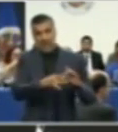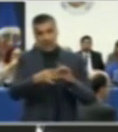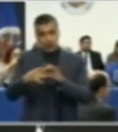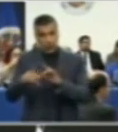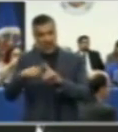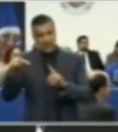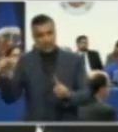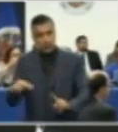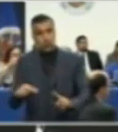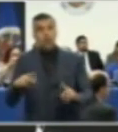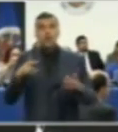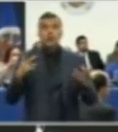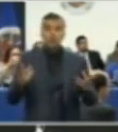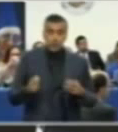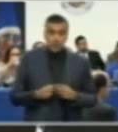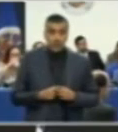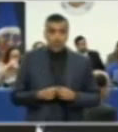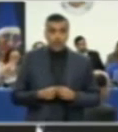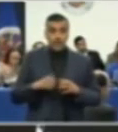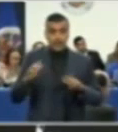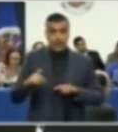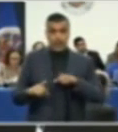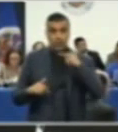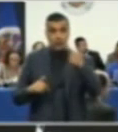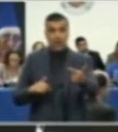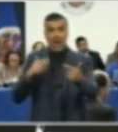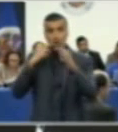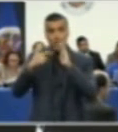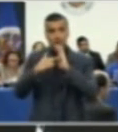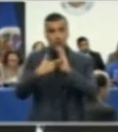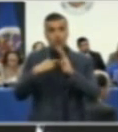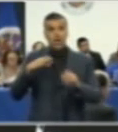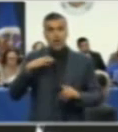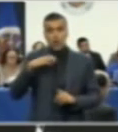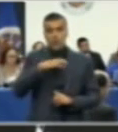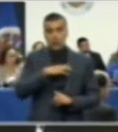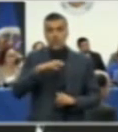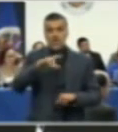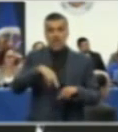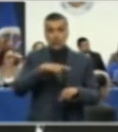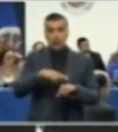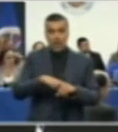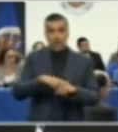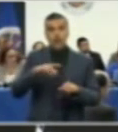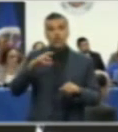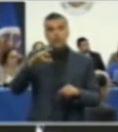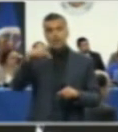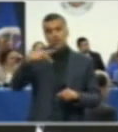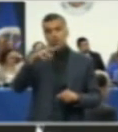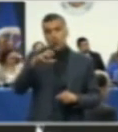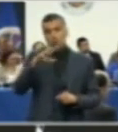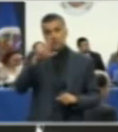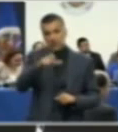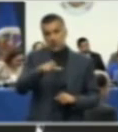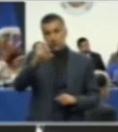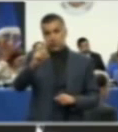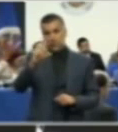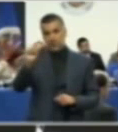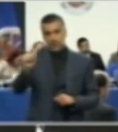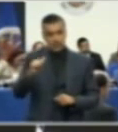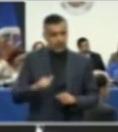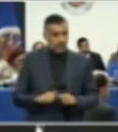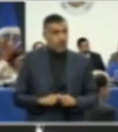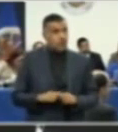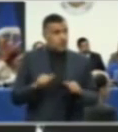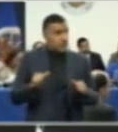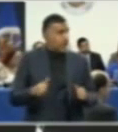ese punto. Entonces, se dedica el uso de la palabra a los representantes de la Comisión Nacional de las Personas con Discapacidad. Les pedía, por favor,